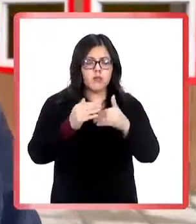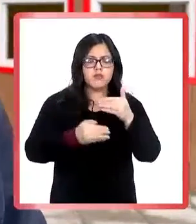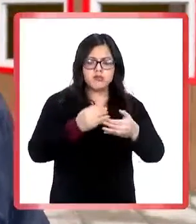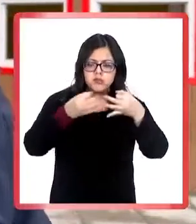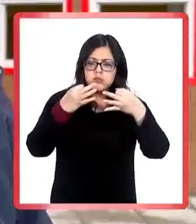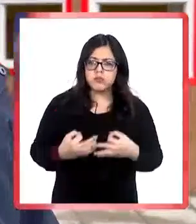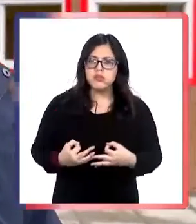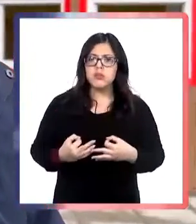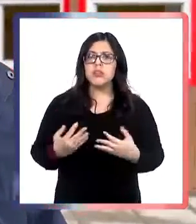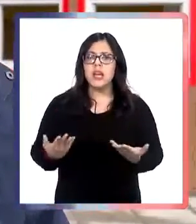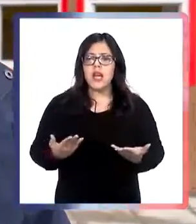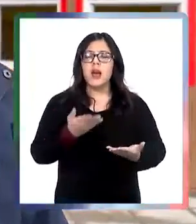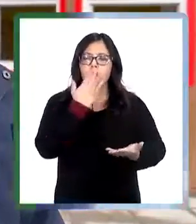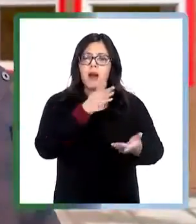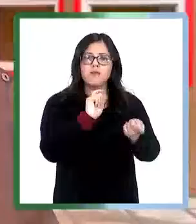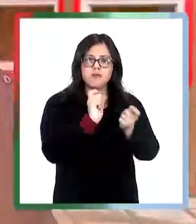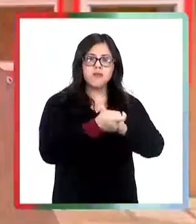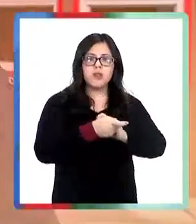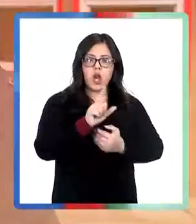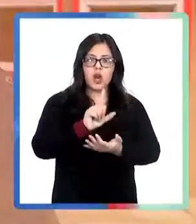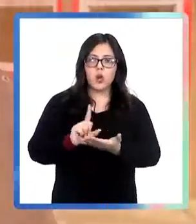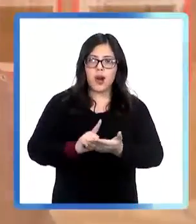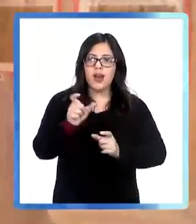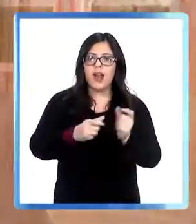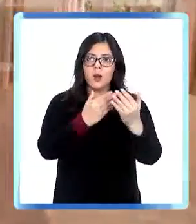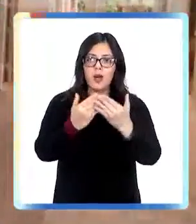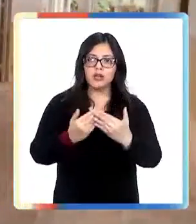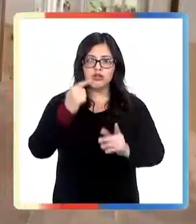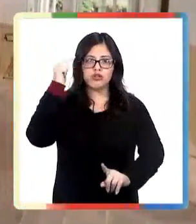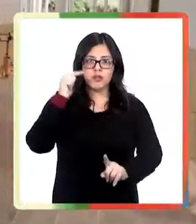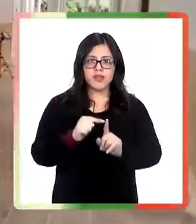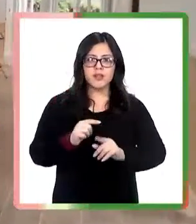para mejorar los espacios a nuestros estudiantes.